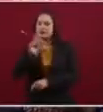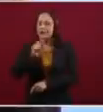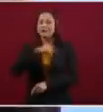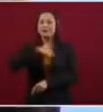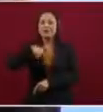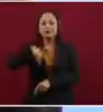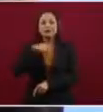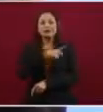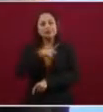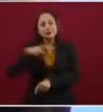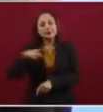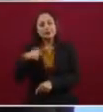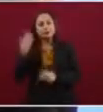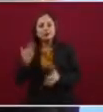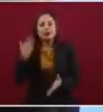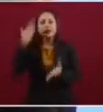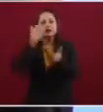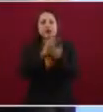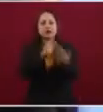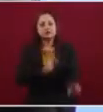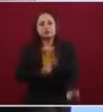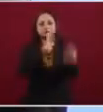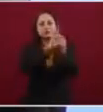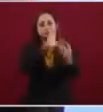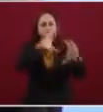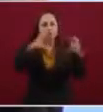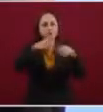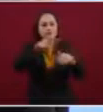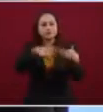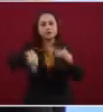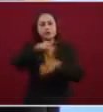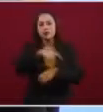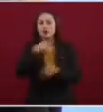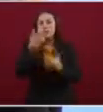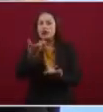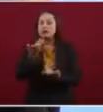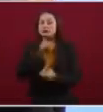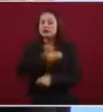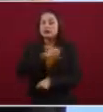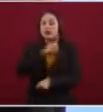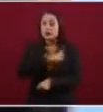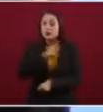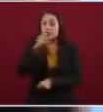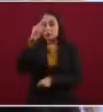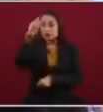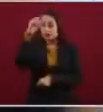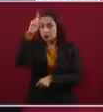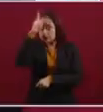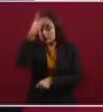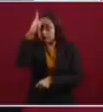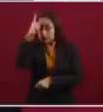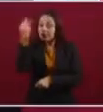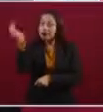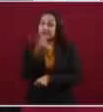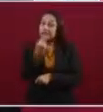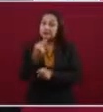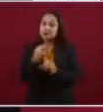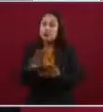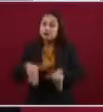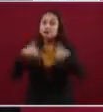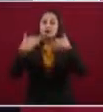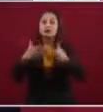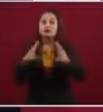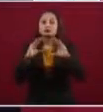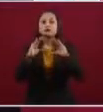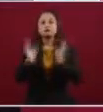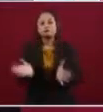es lo que tenemos que empezar a cambiar la salud y la salud mental tiene que estar promovida hacia la comunidad posteriormente